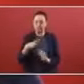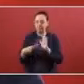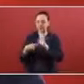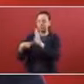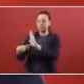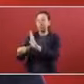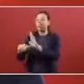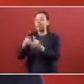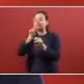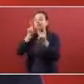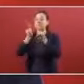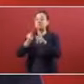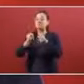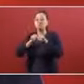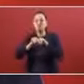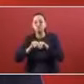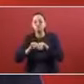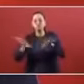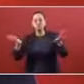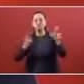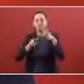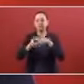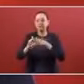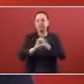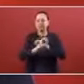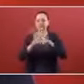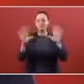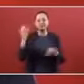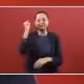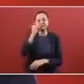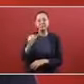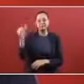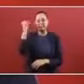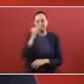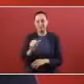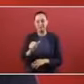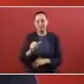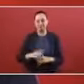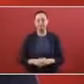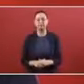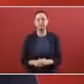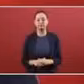la transparencia en todos los casos.